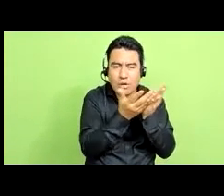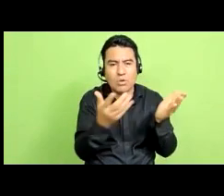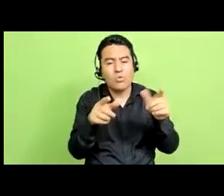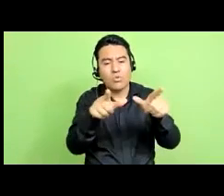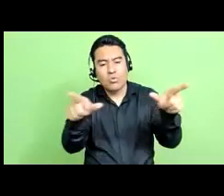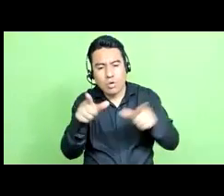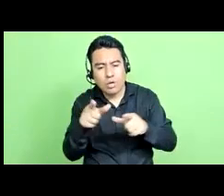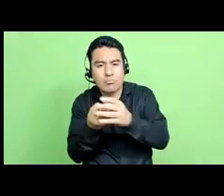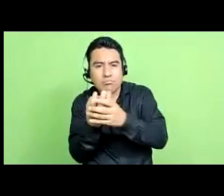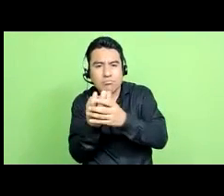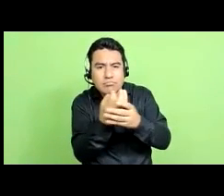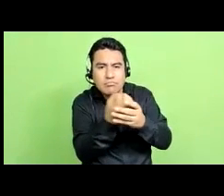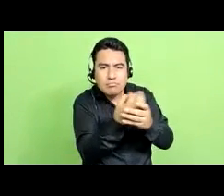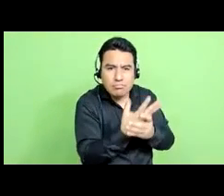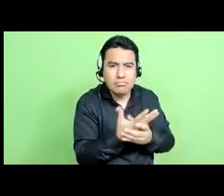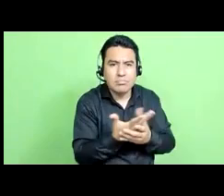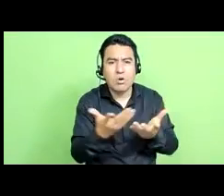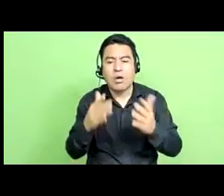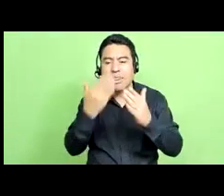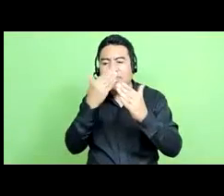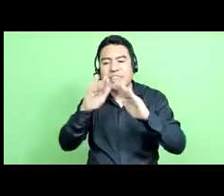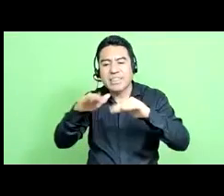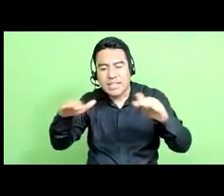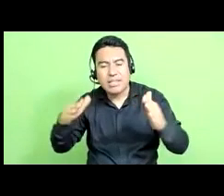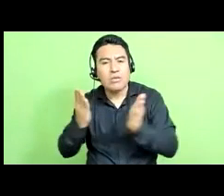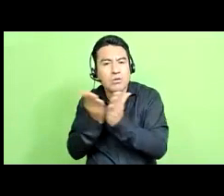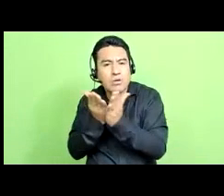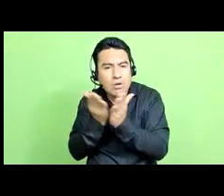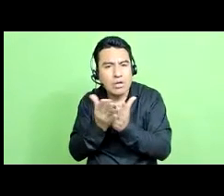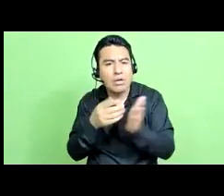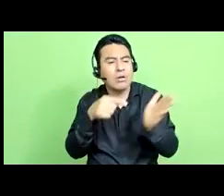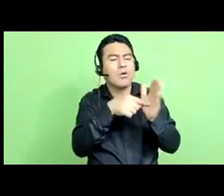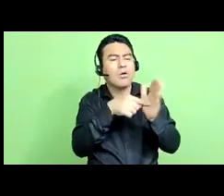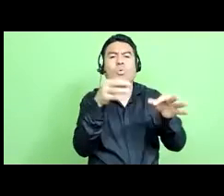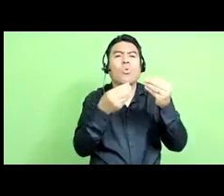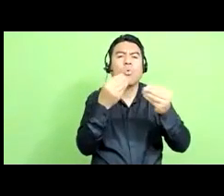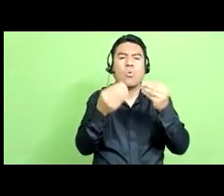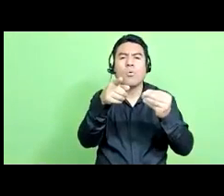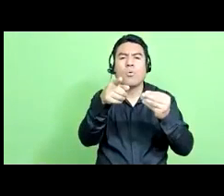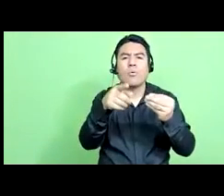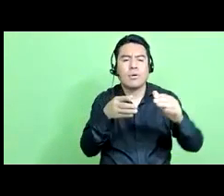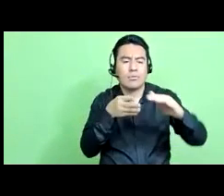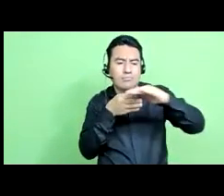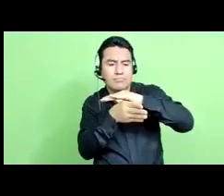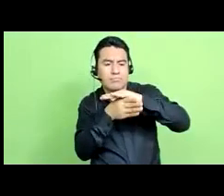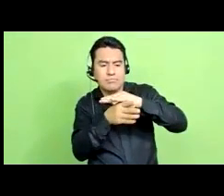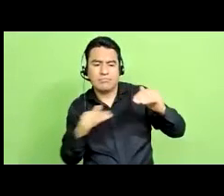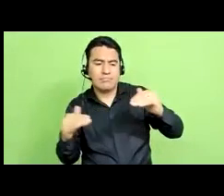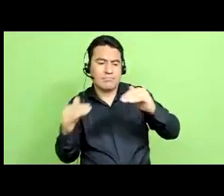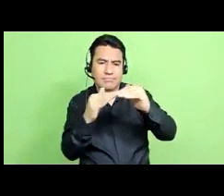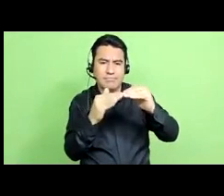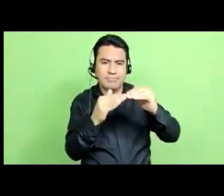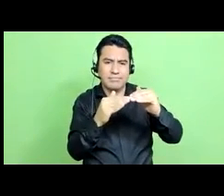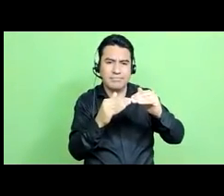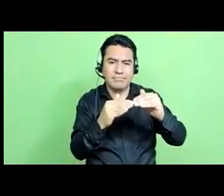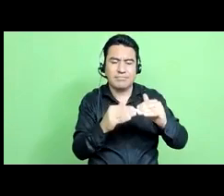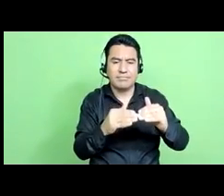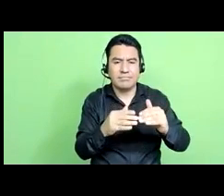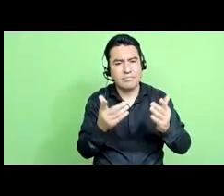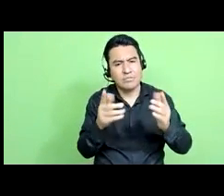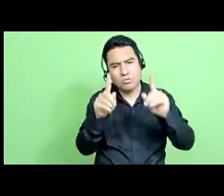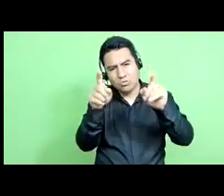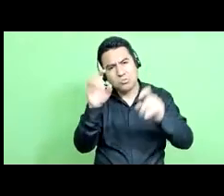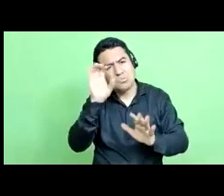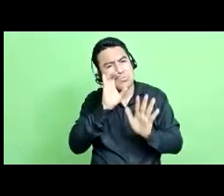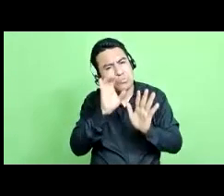vez para mejorar el acceso a un estudiante de el primer piso porque no sé por darles